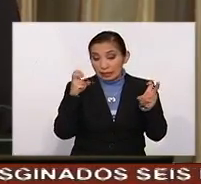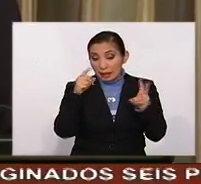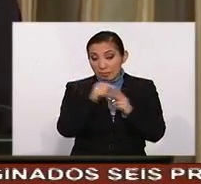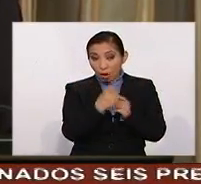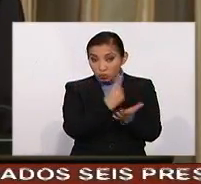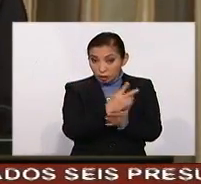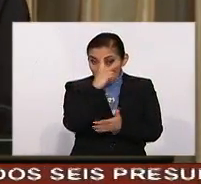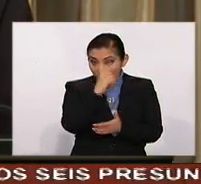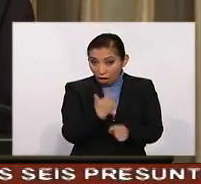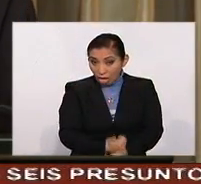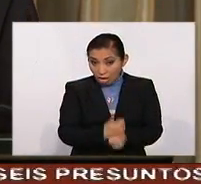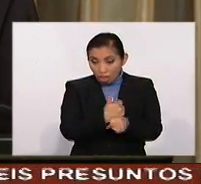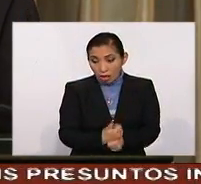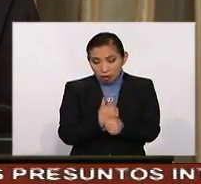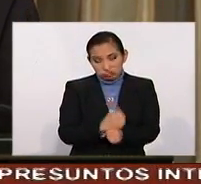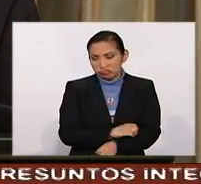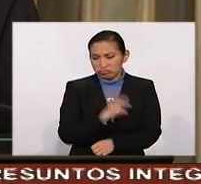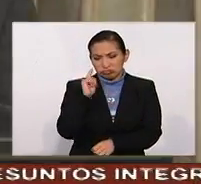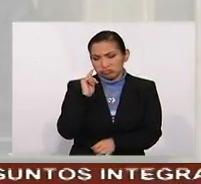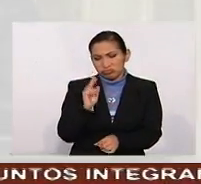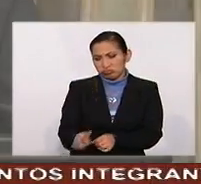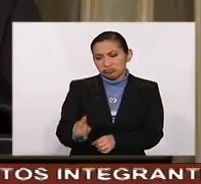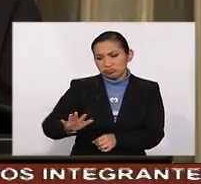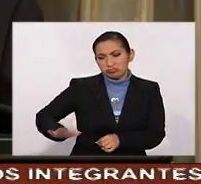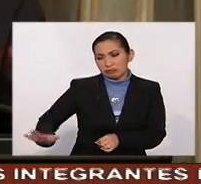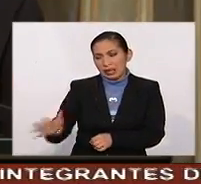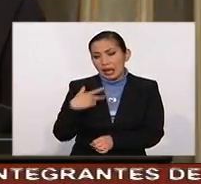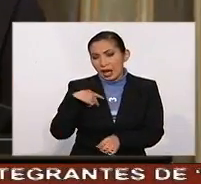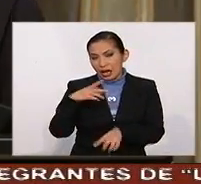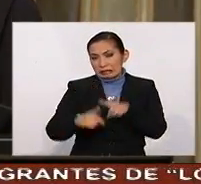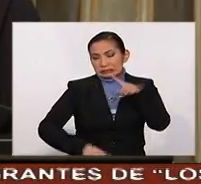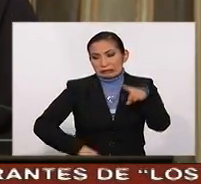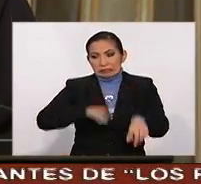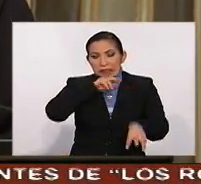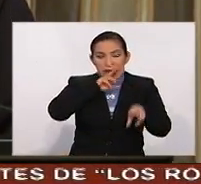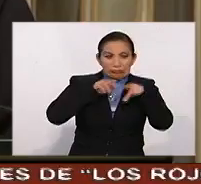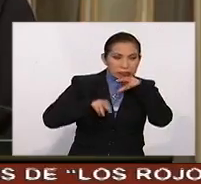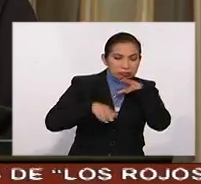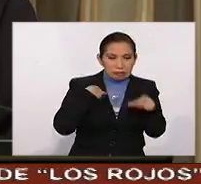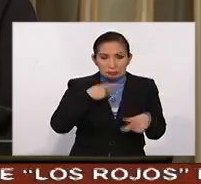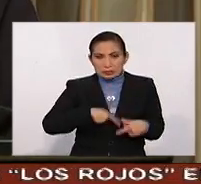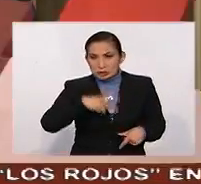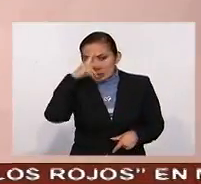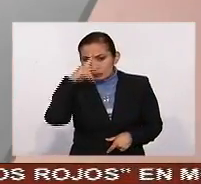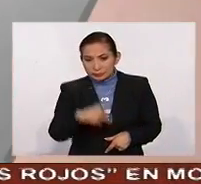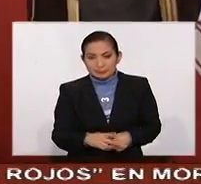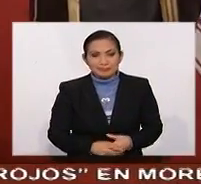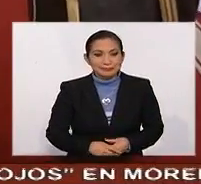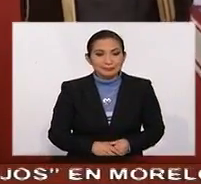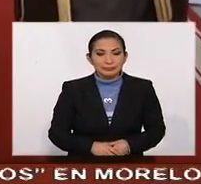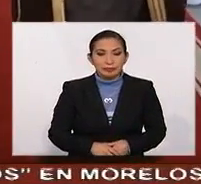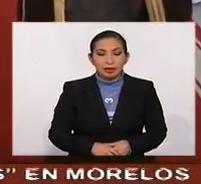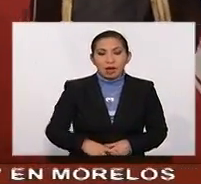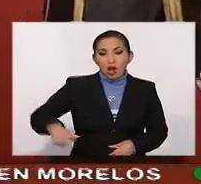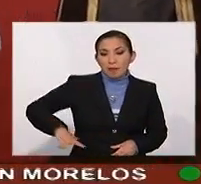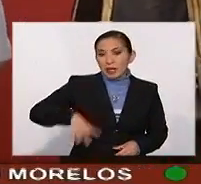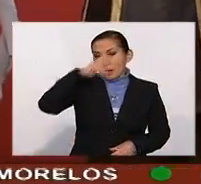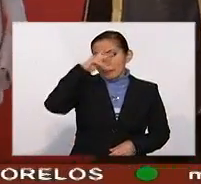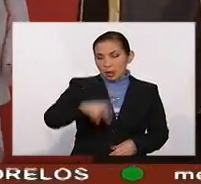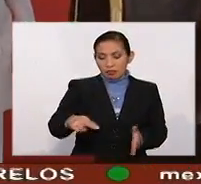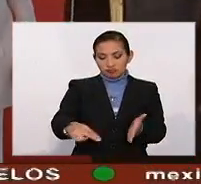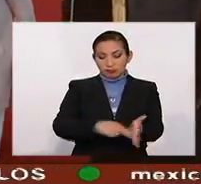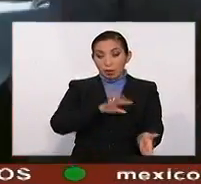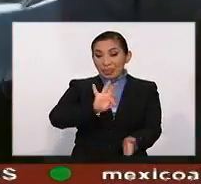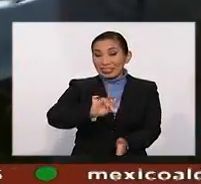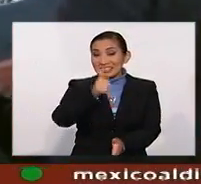México, es un tema que evidentemente genera inquietud entre los mexicanos. Gobierno mexicano